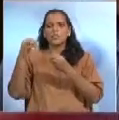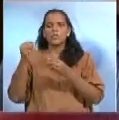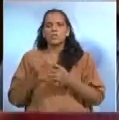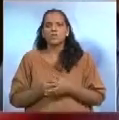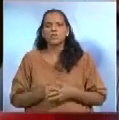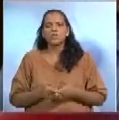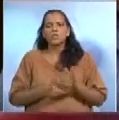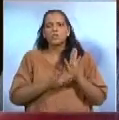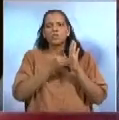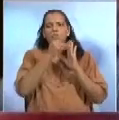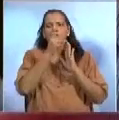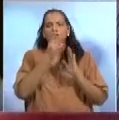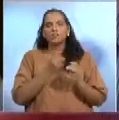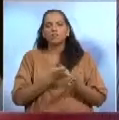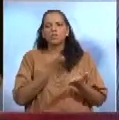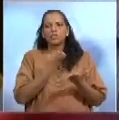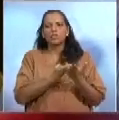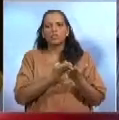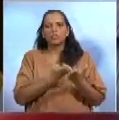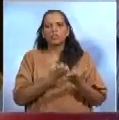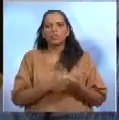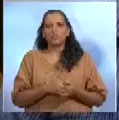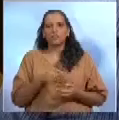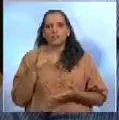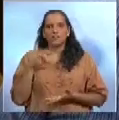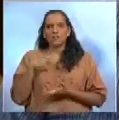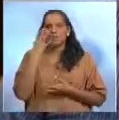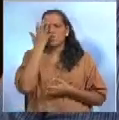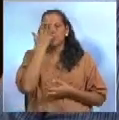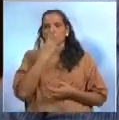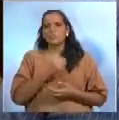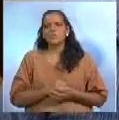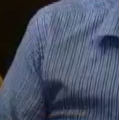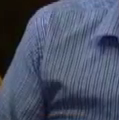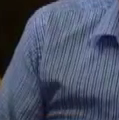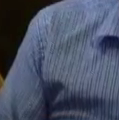florezca la economía del territorio. Luis Guerra, Telecosta.